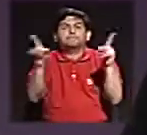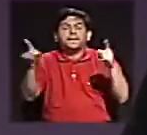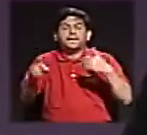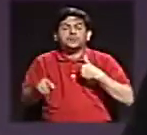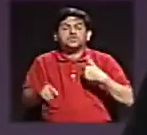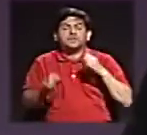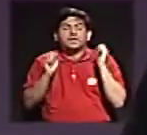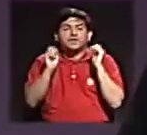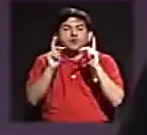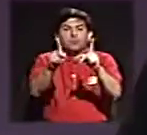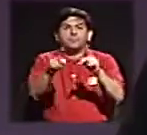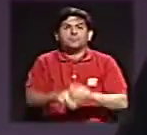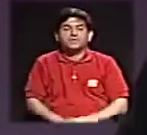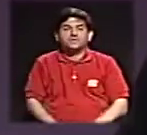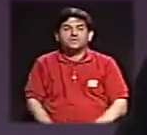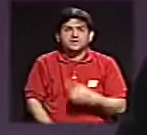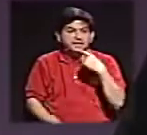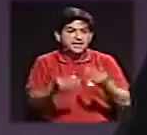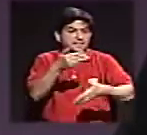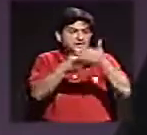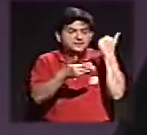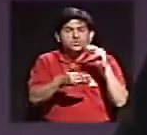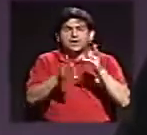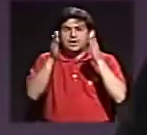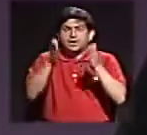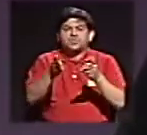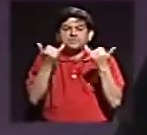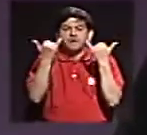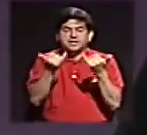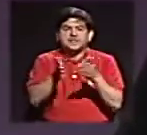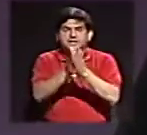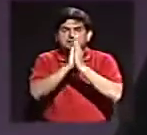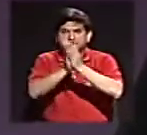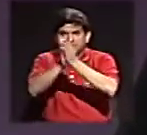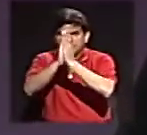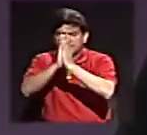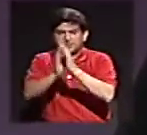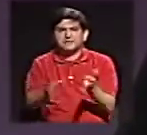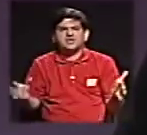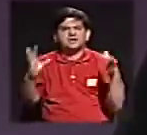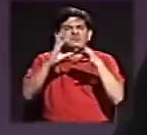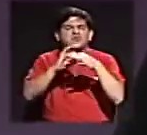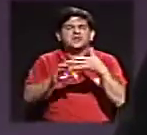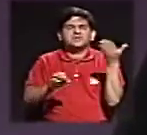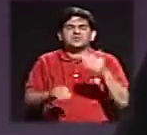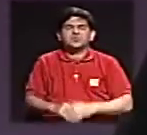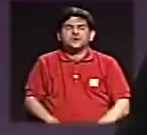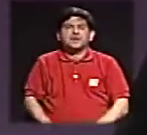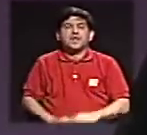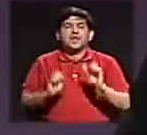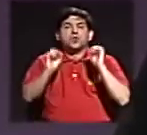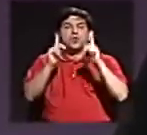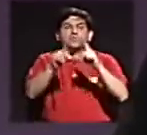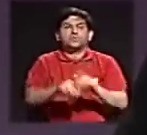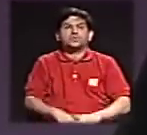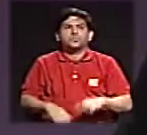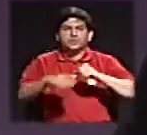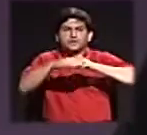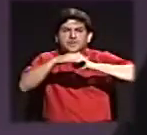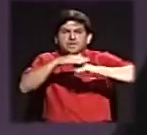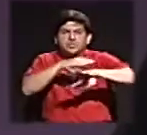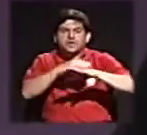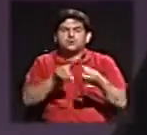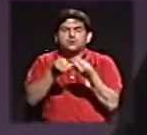tiene esa posibilidad que hemos venido hablando y que las compañeras han recurrido, y tiene que ver con esa posibilidad de un aborto